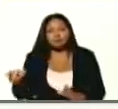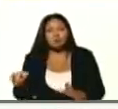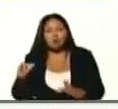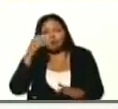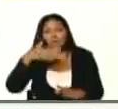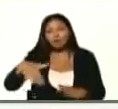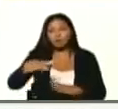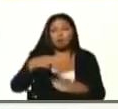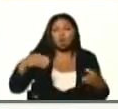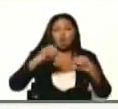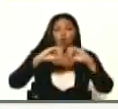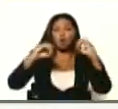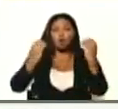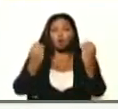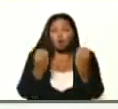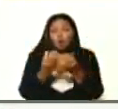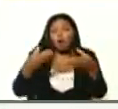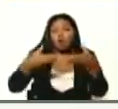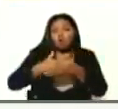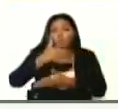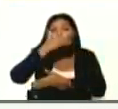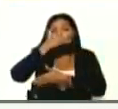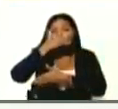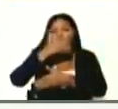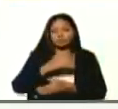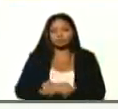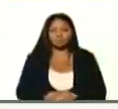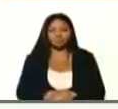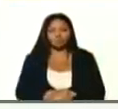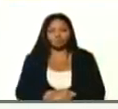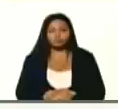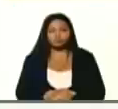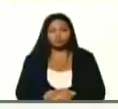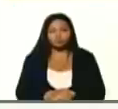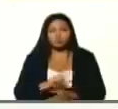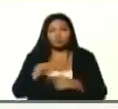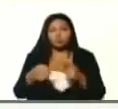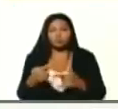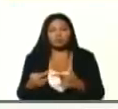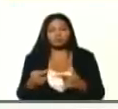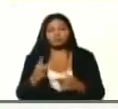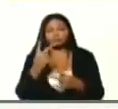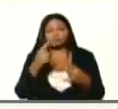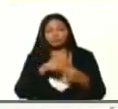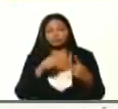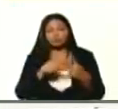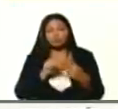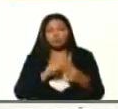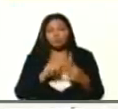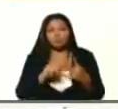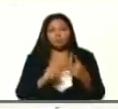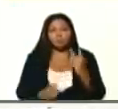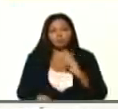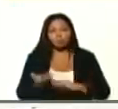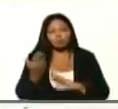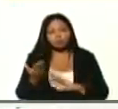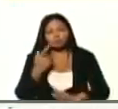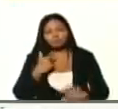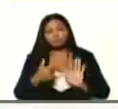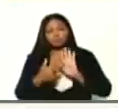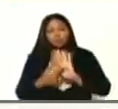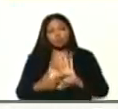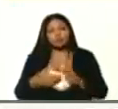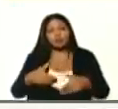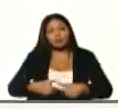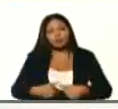las bandas organizadas. En tal sentido, nos vamos a referir a dos casos importantes que muestran el esfuerzo que realiza